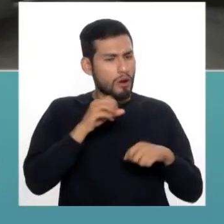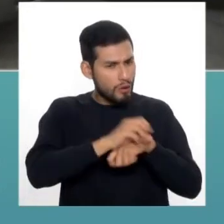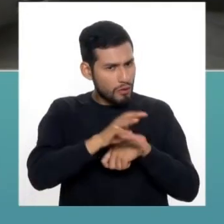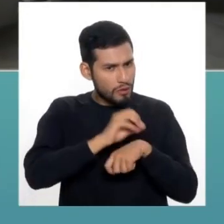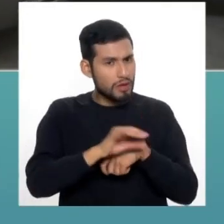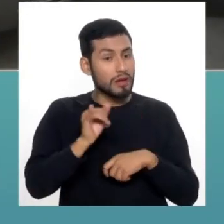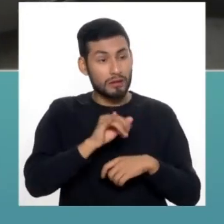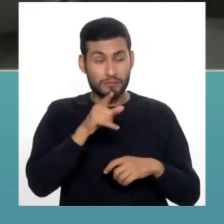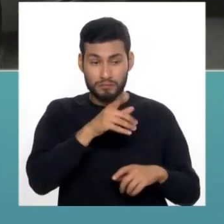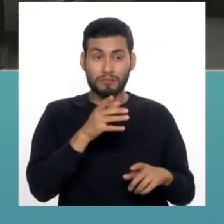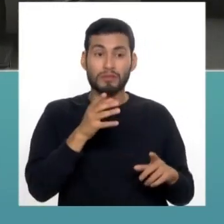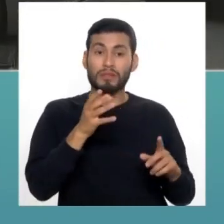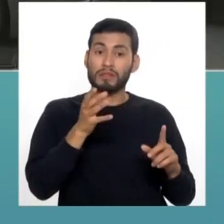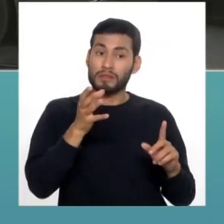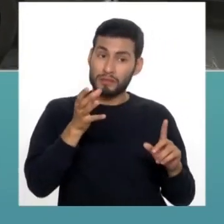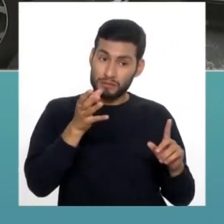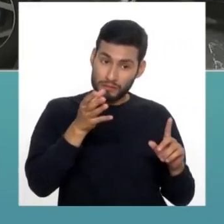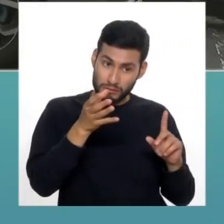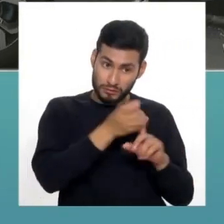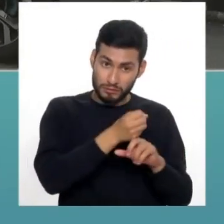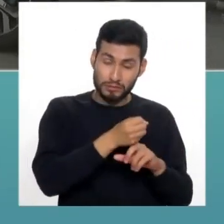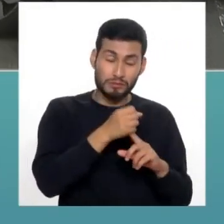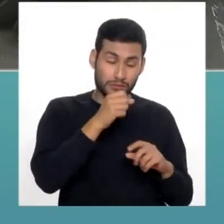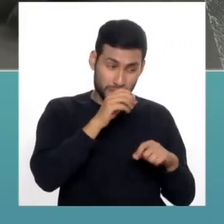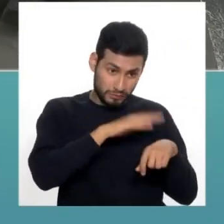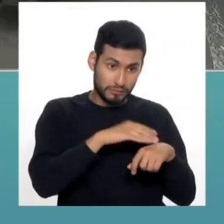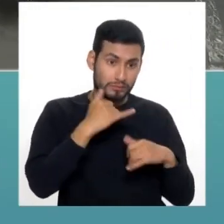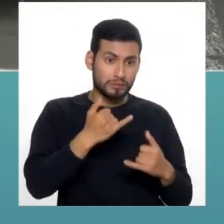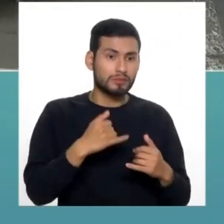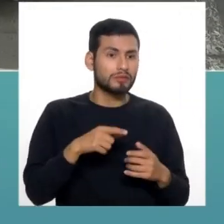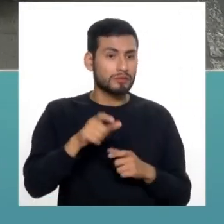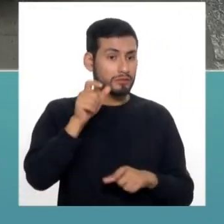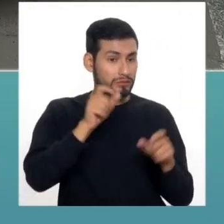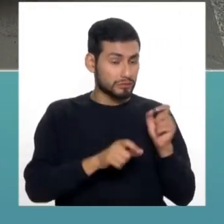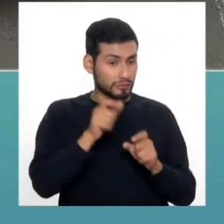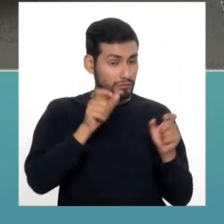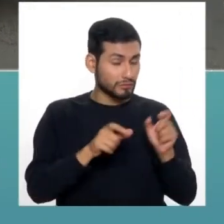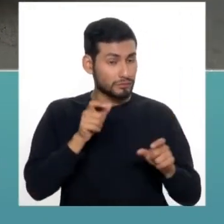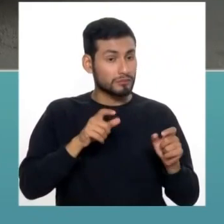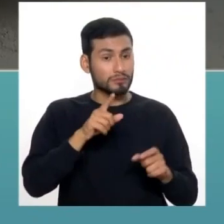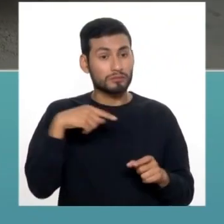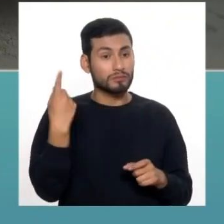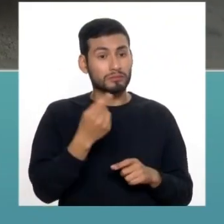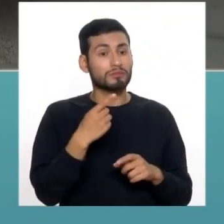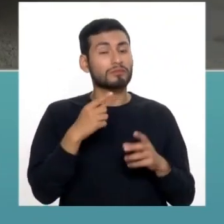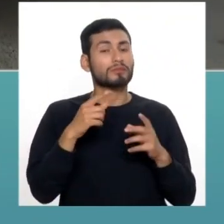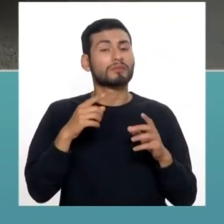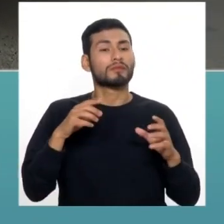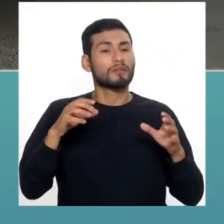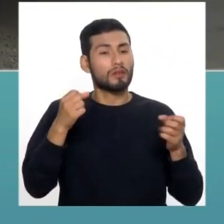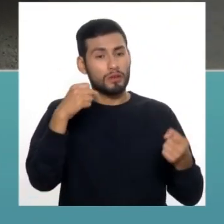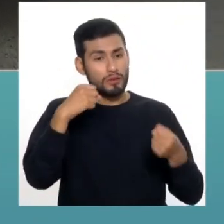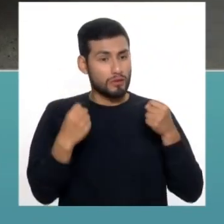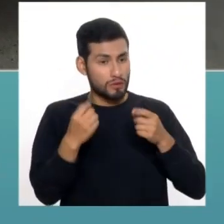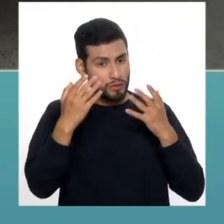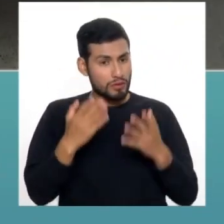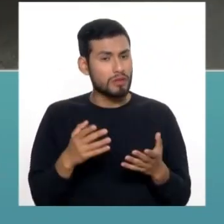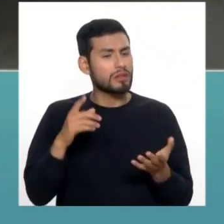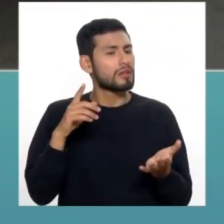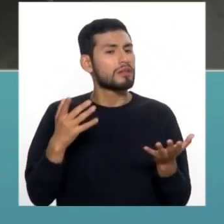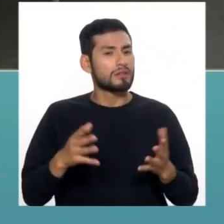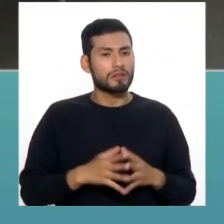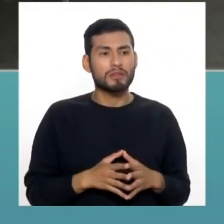también de captura, que también les vamos a informar, a la población, a todo el conjunto de conductores, a fin de